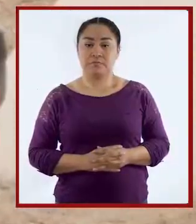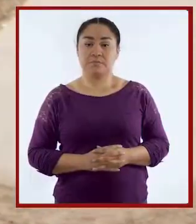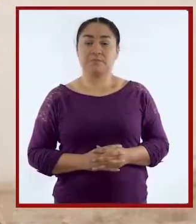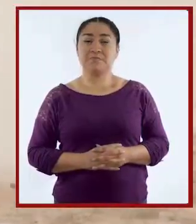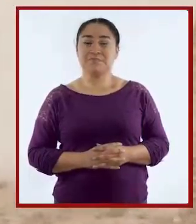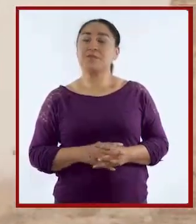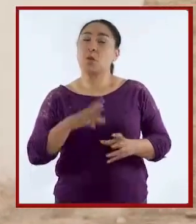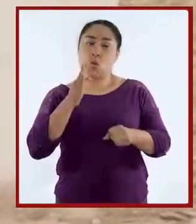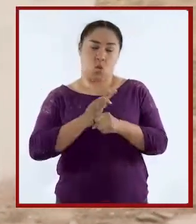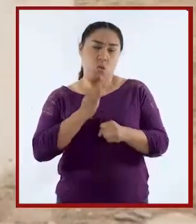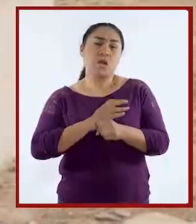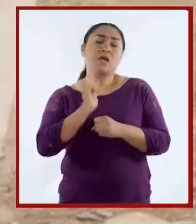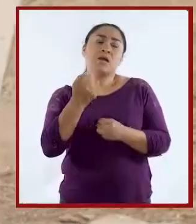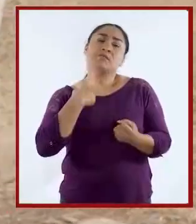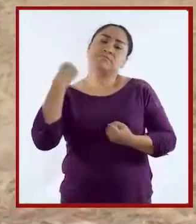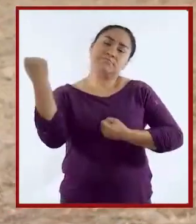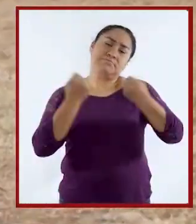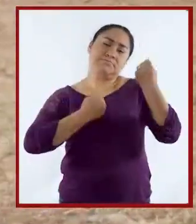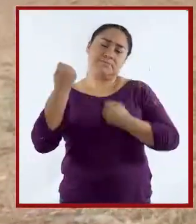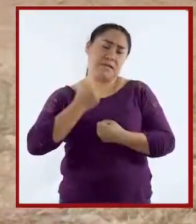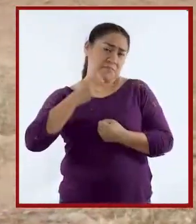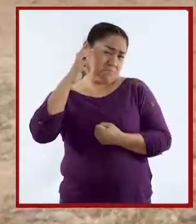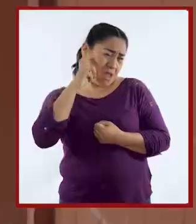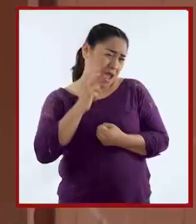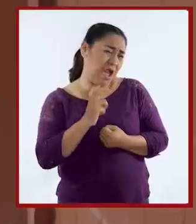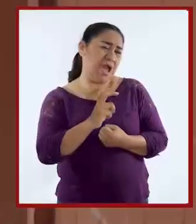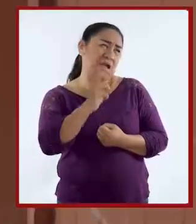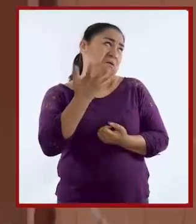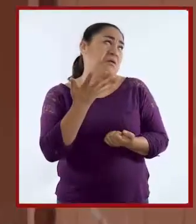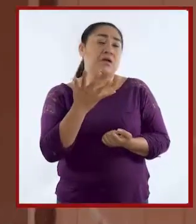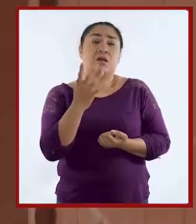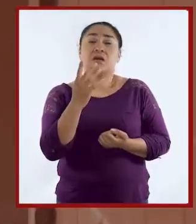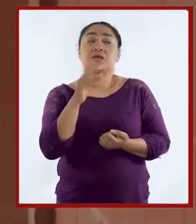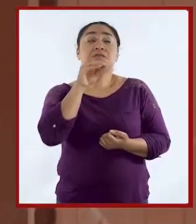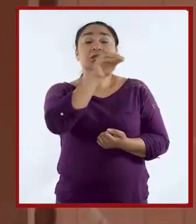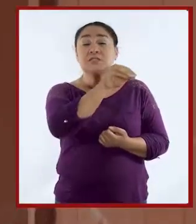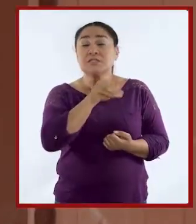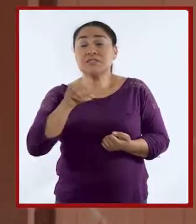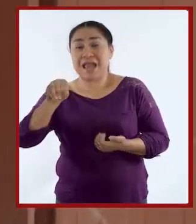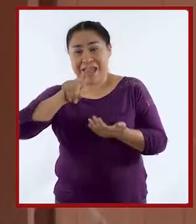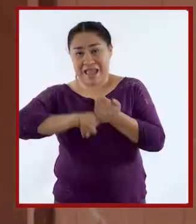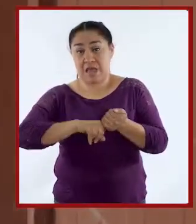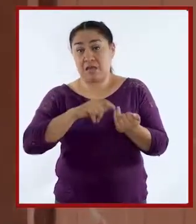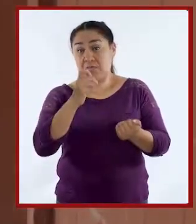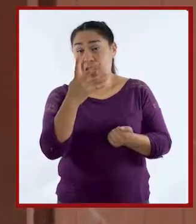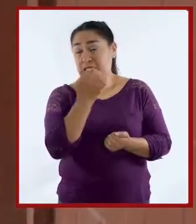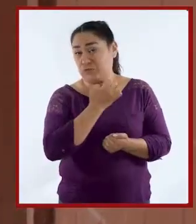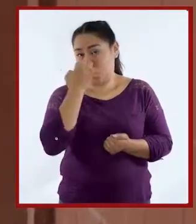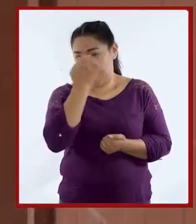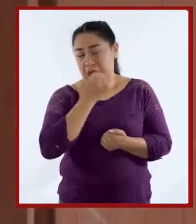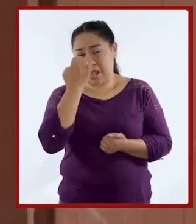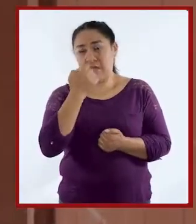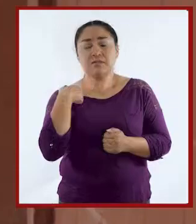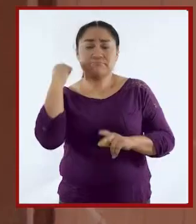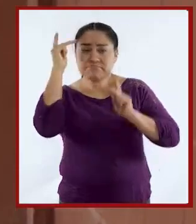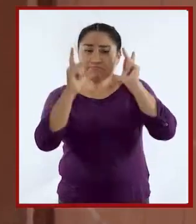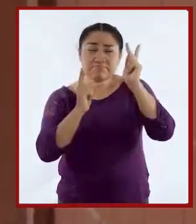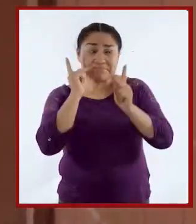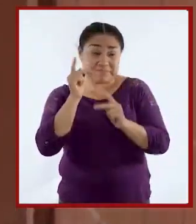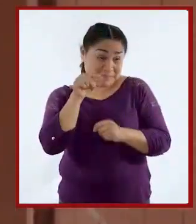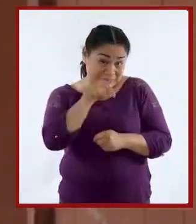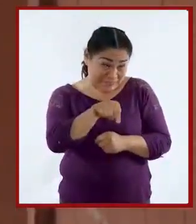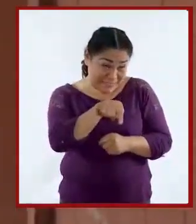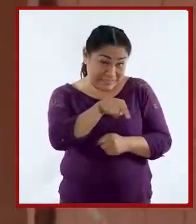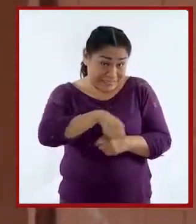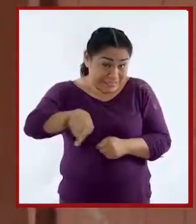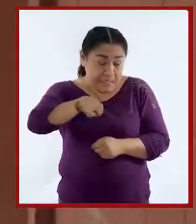En este viaje que yo hago en el transcurso de 23 escuelas que visito, pues